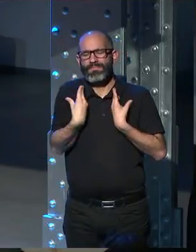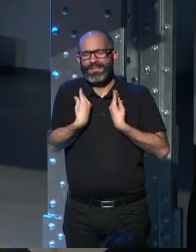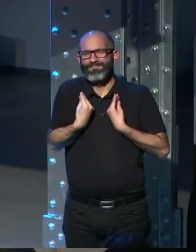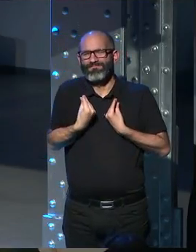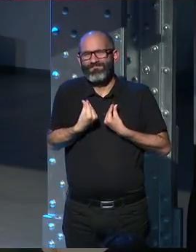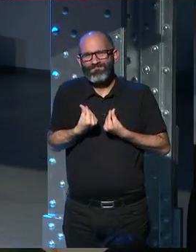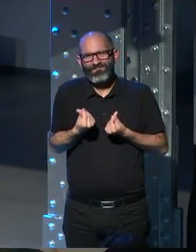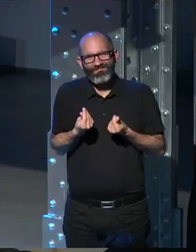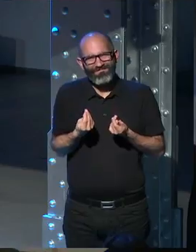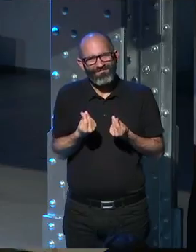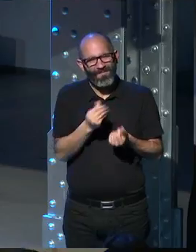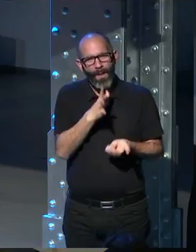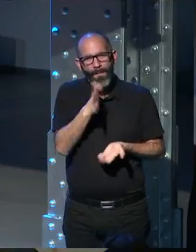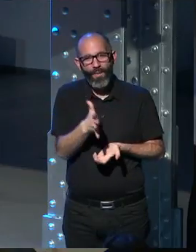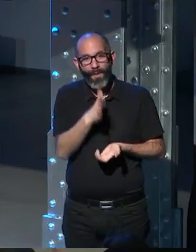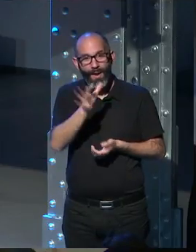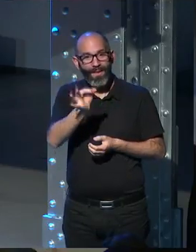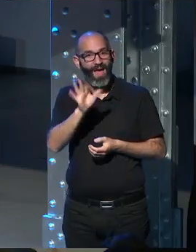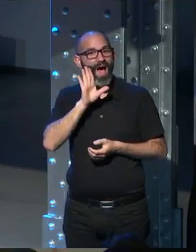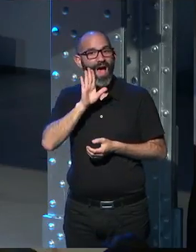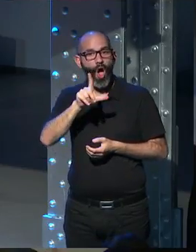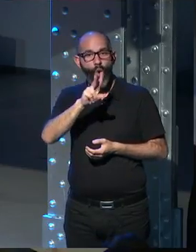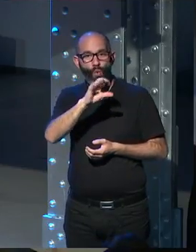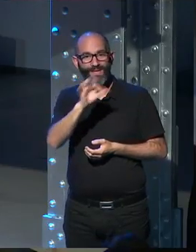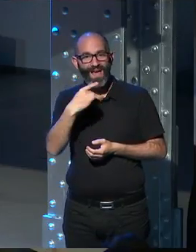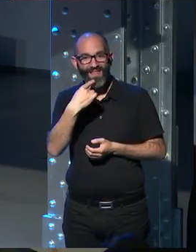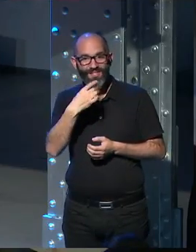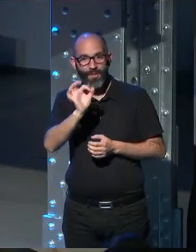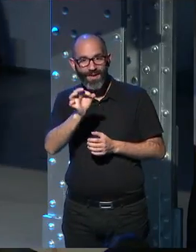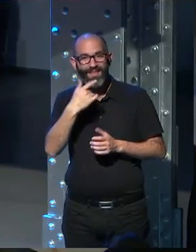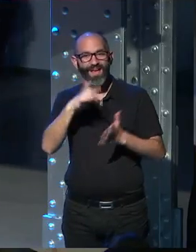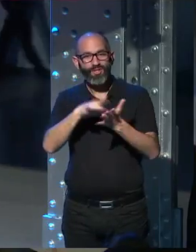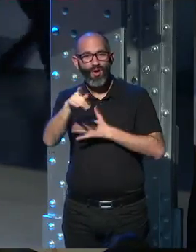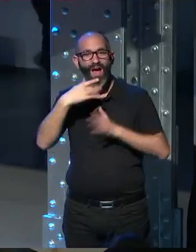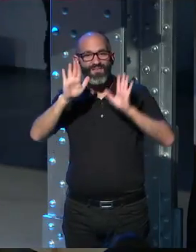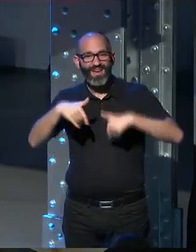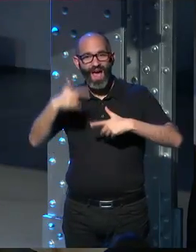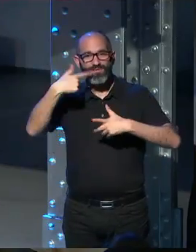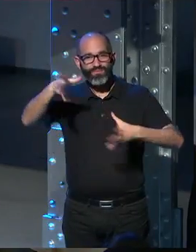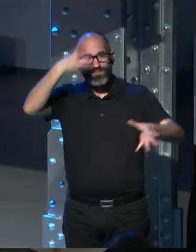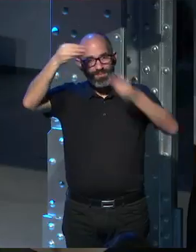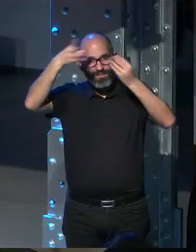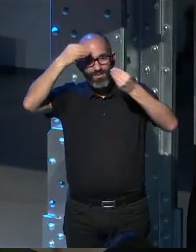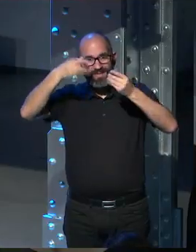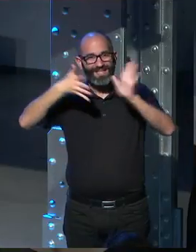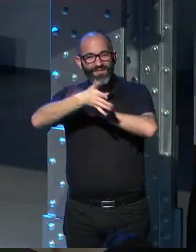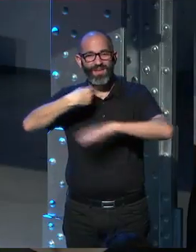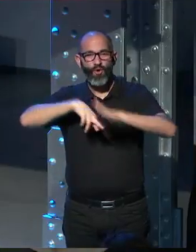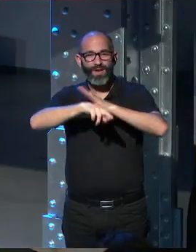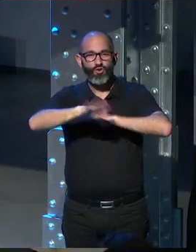sobre todo, a pesar de lo que dice Luis, que evidentemente es un mecanismo de supervivencia, o sea, todo esto es lo que nos